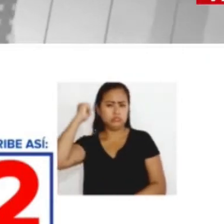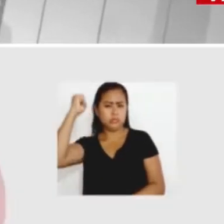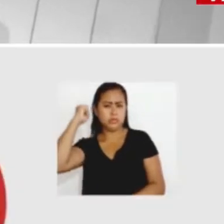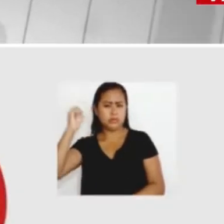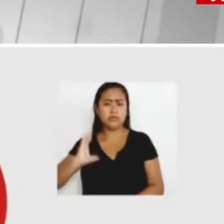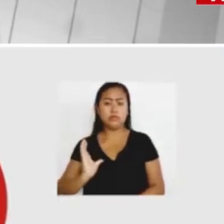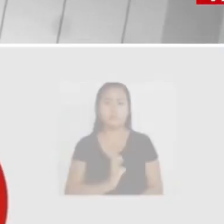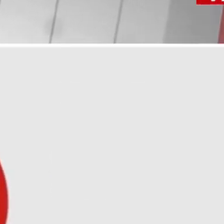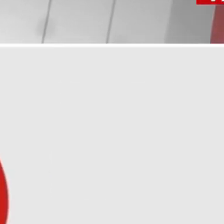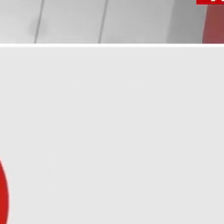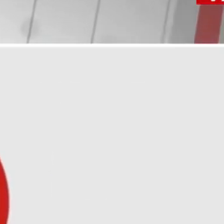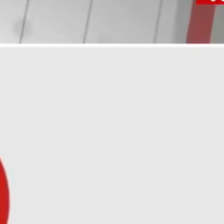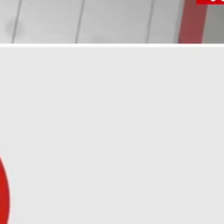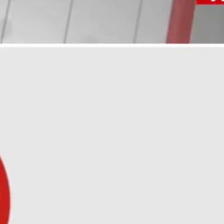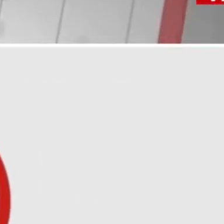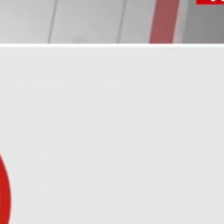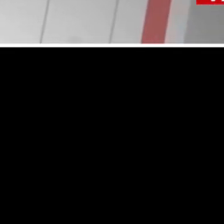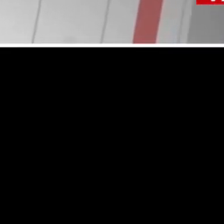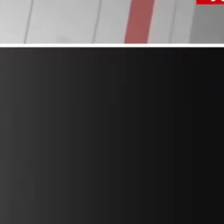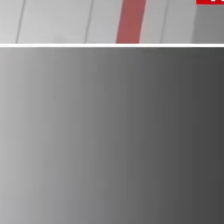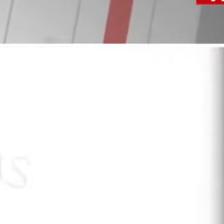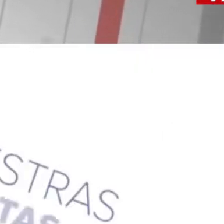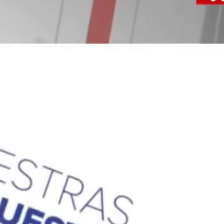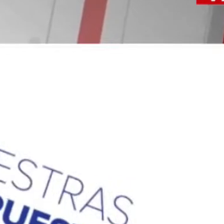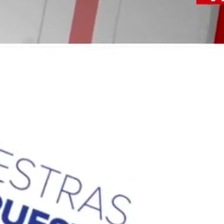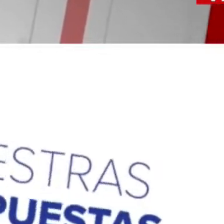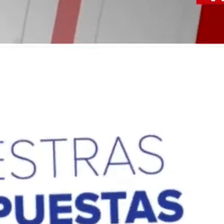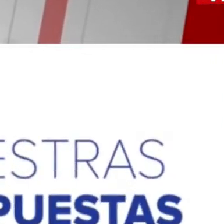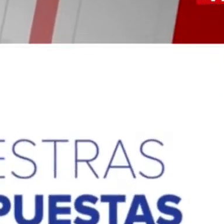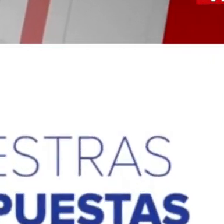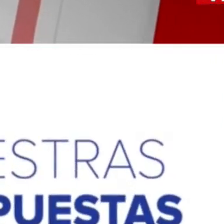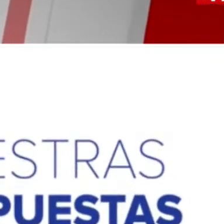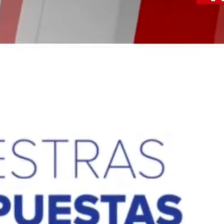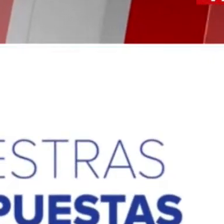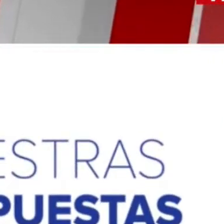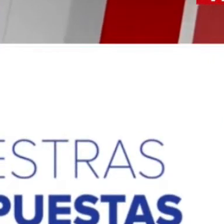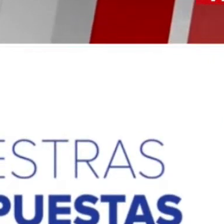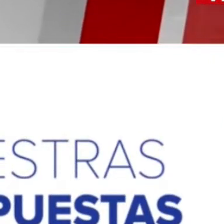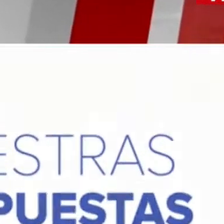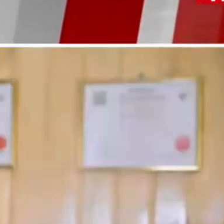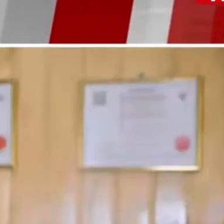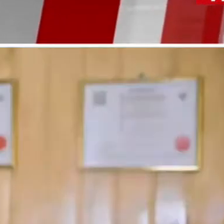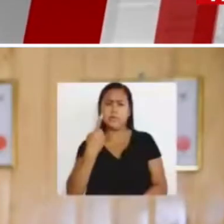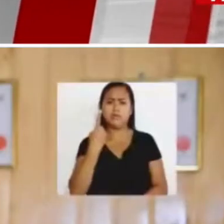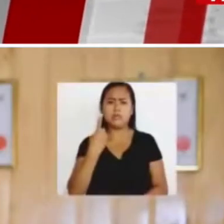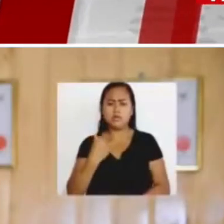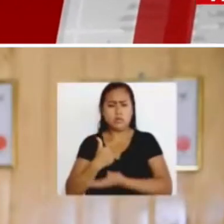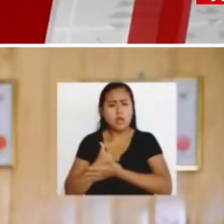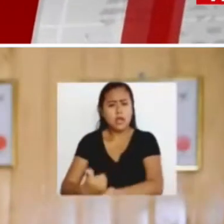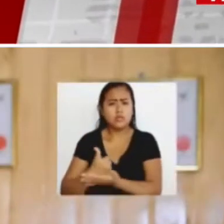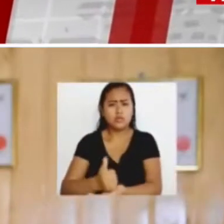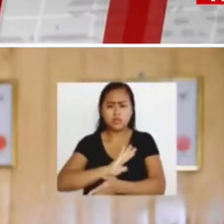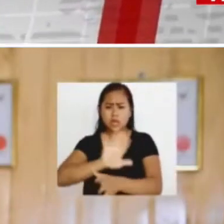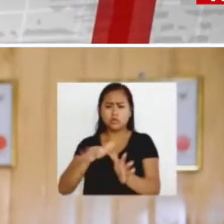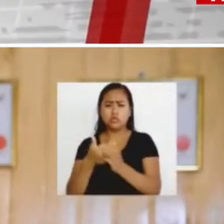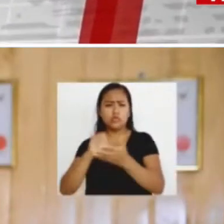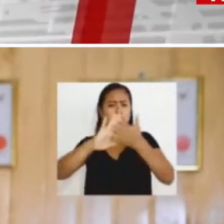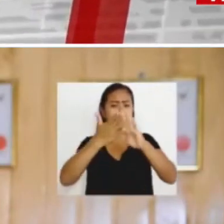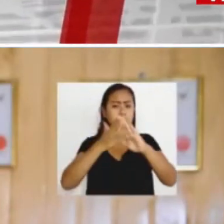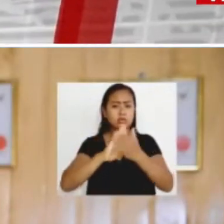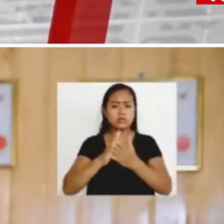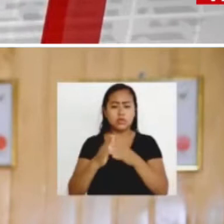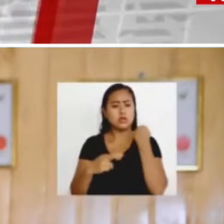dinero guardado en ninguna caja en las arcas del gobierno. Todo dinero que existe en el gobierno se va a